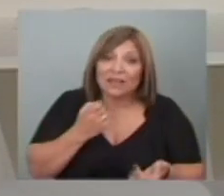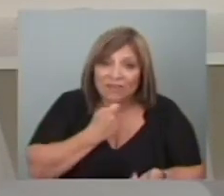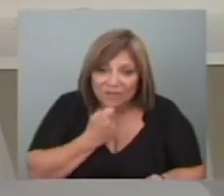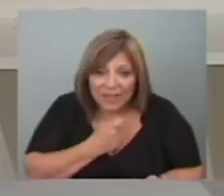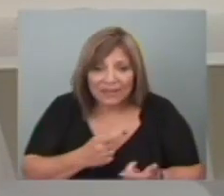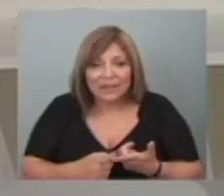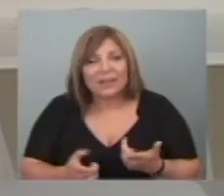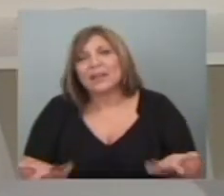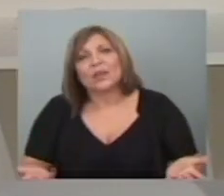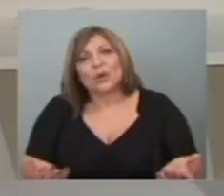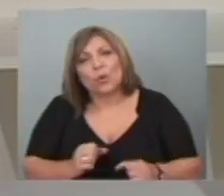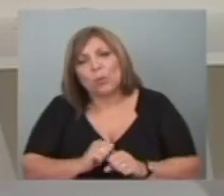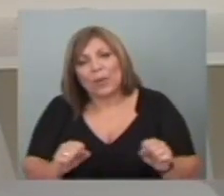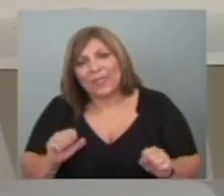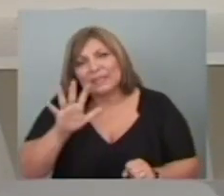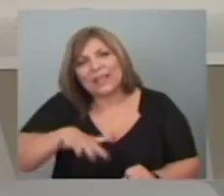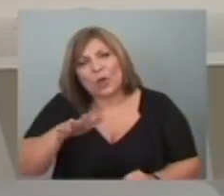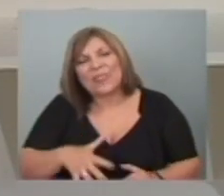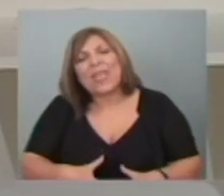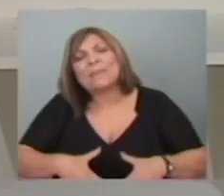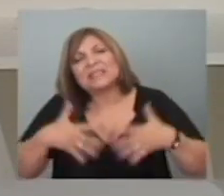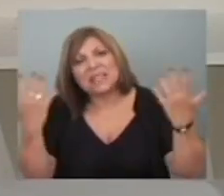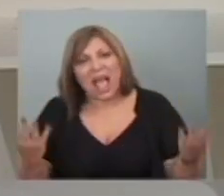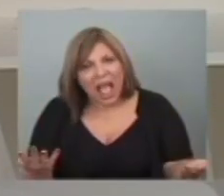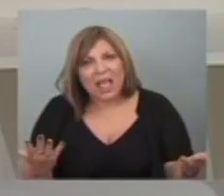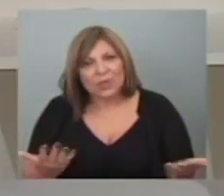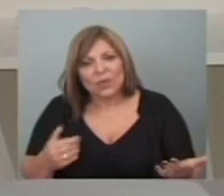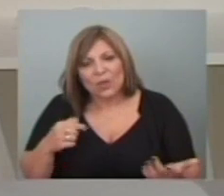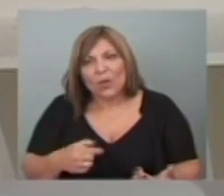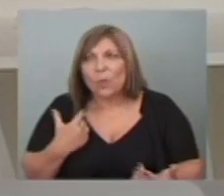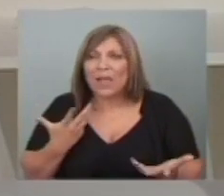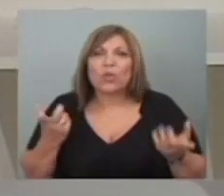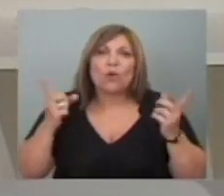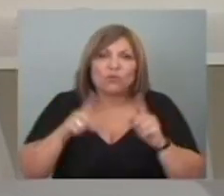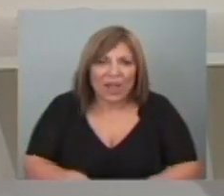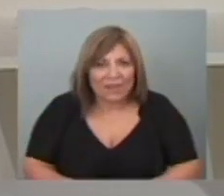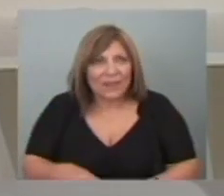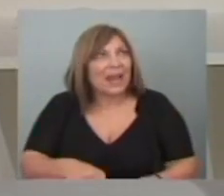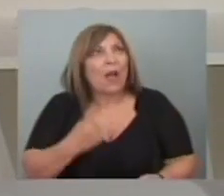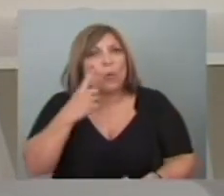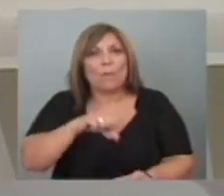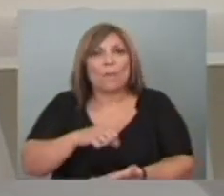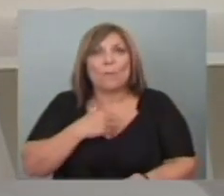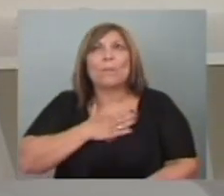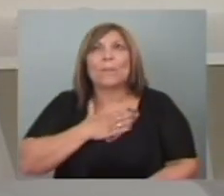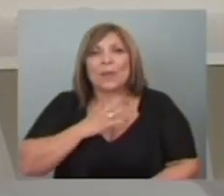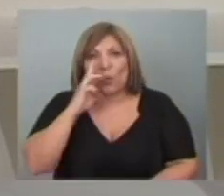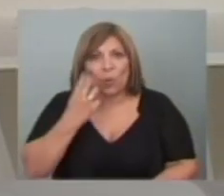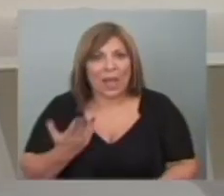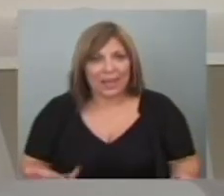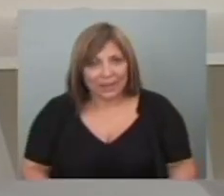de cosas. Pero no puede ser 5 meses, demasiado en un retorno. Pero de alguna